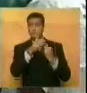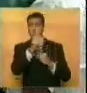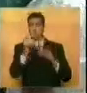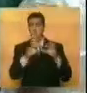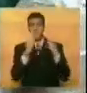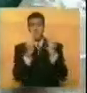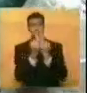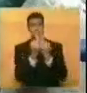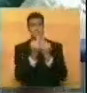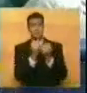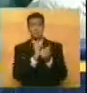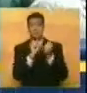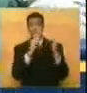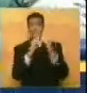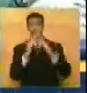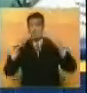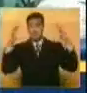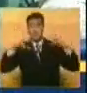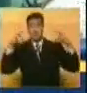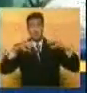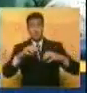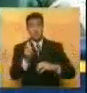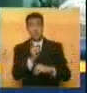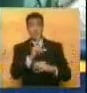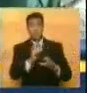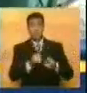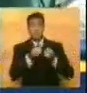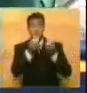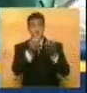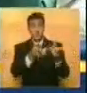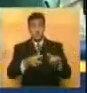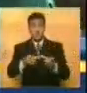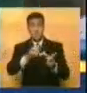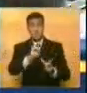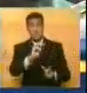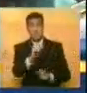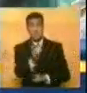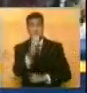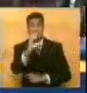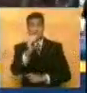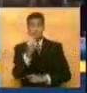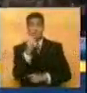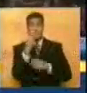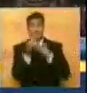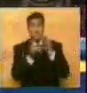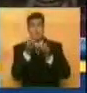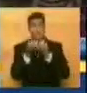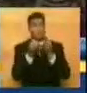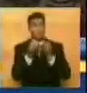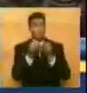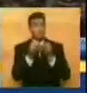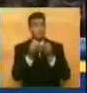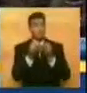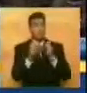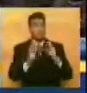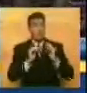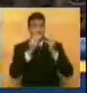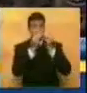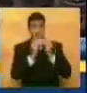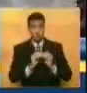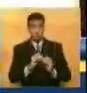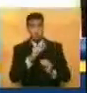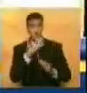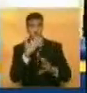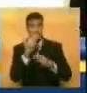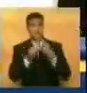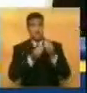lluvias. Ocariz entregó 2 de 64 bloques recuperados en el sector de Manuel González Carvajal de Caucahuita, edificaciones remodeladas